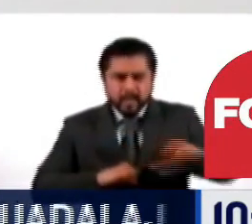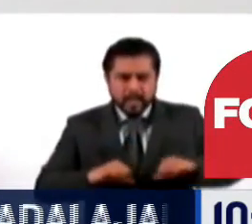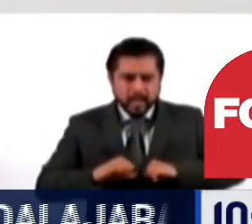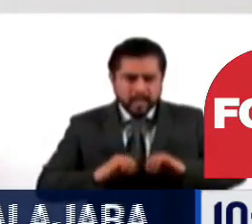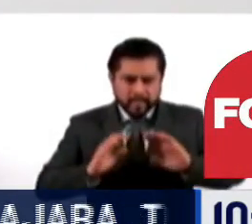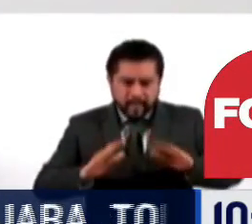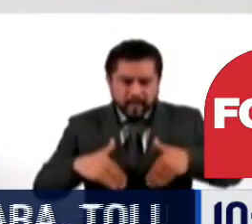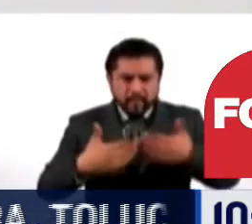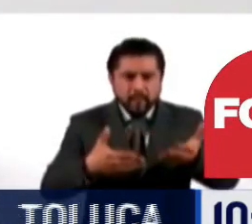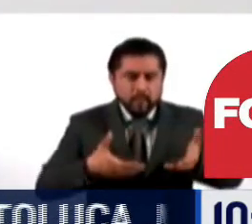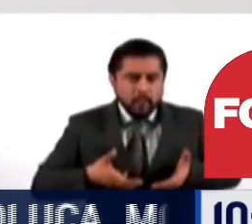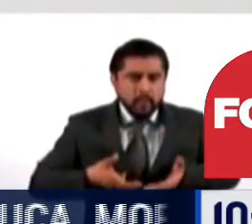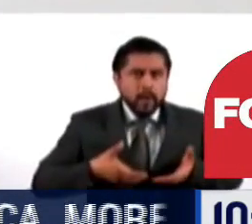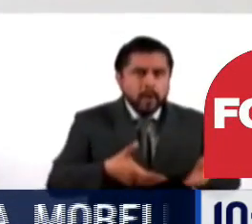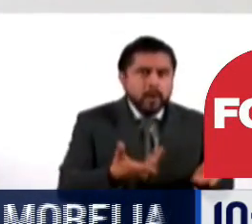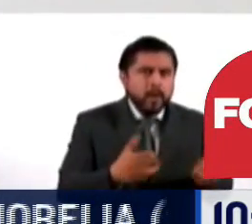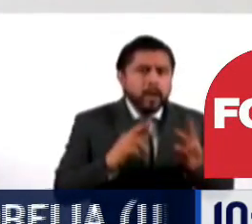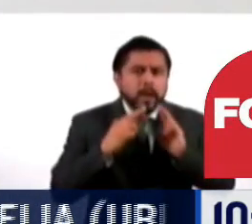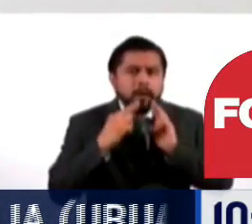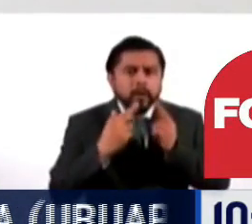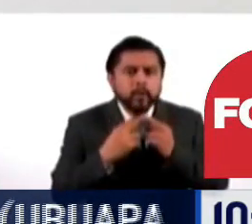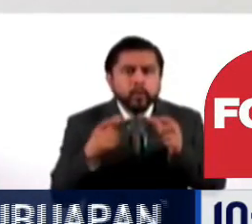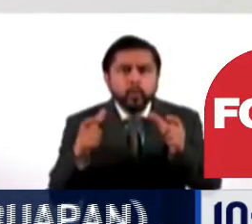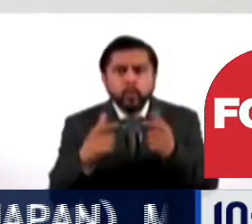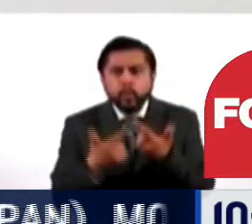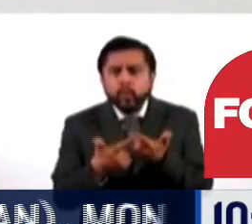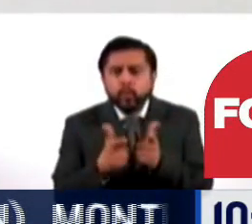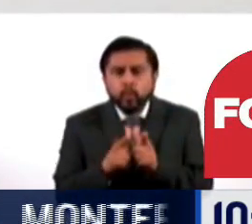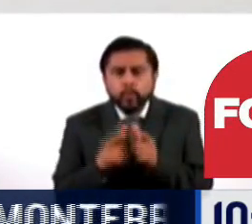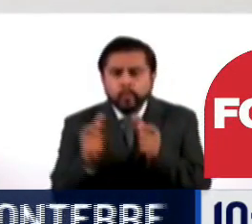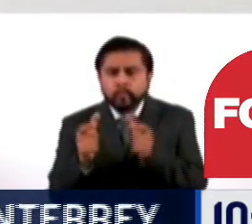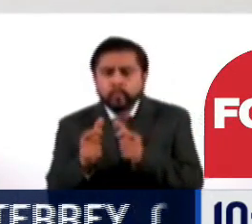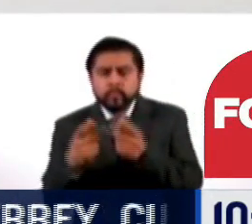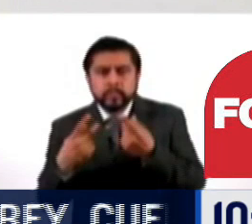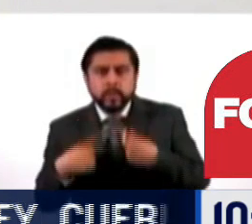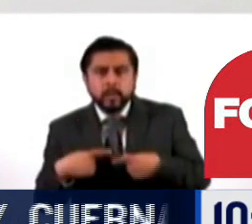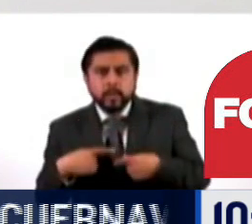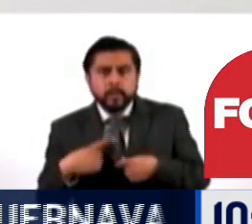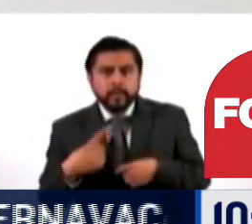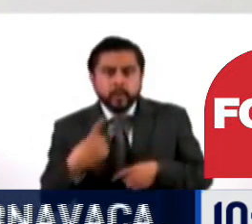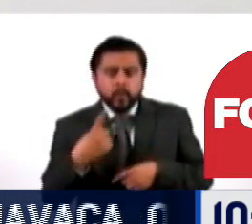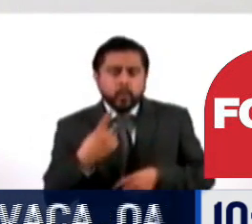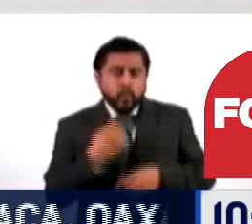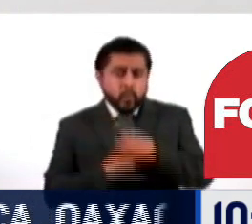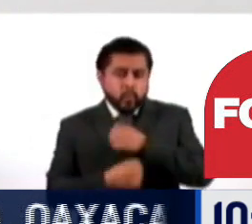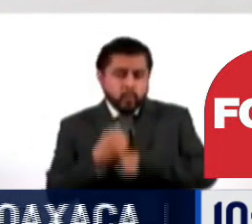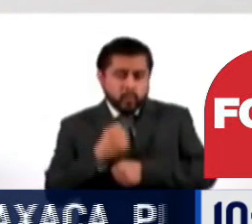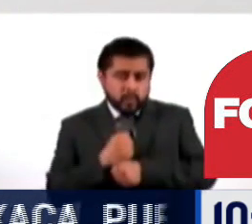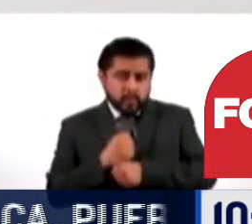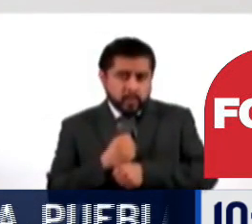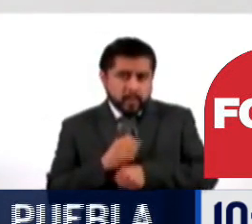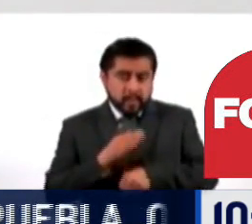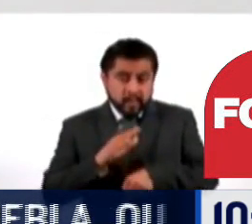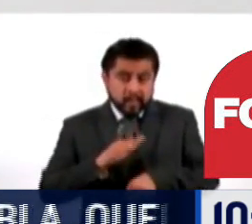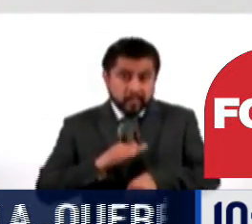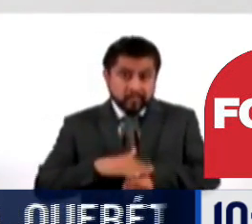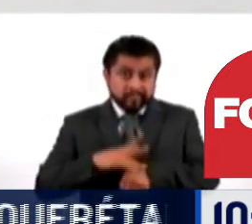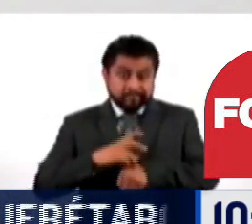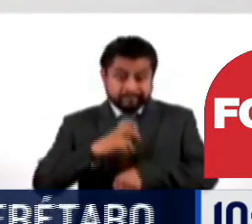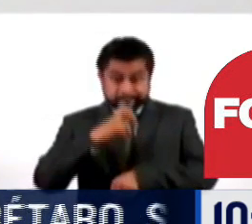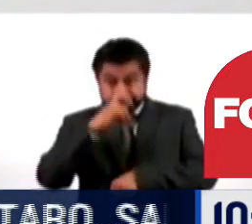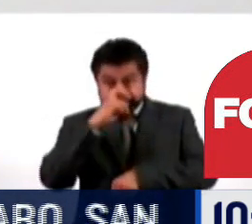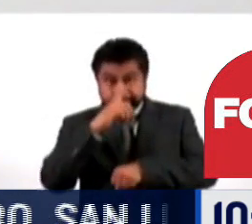Podemos reunirnos con personas en grupos pequeños, o sea, ya no estamos como el año pasado, donde había muchas más